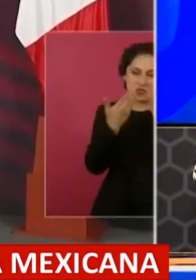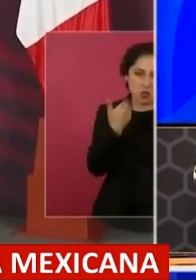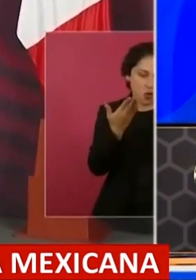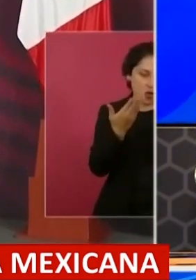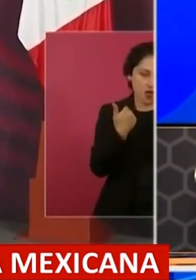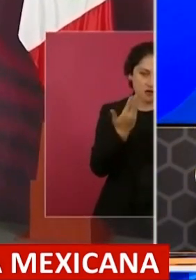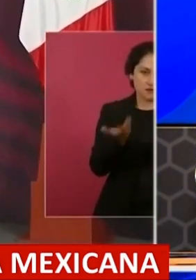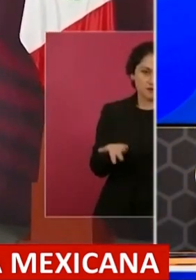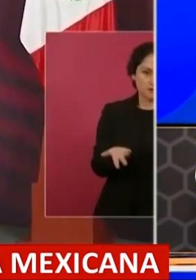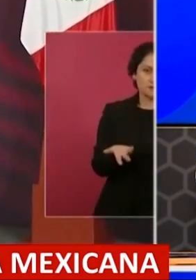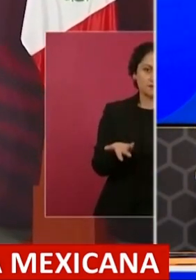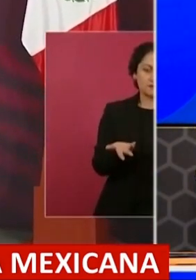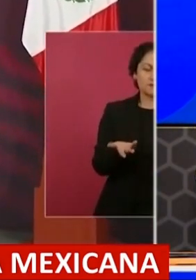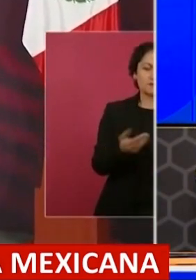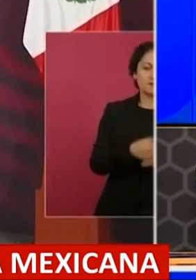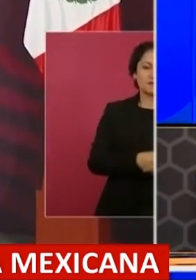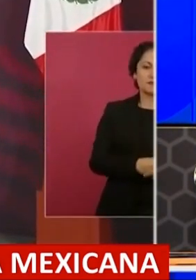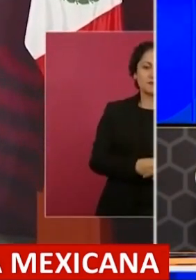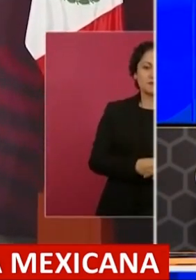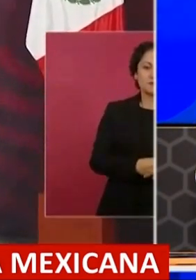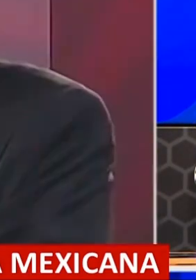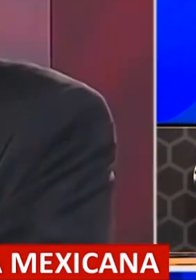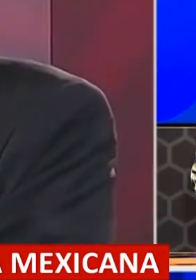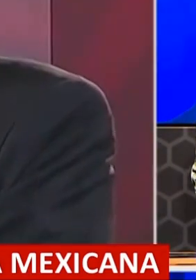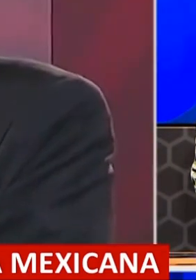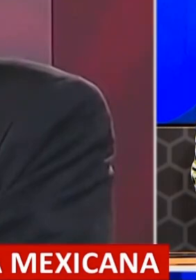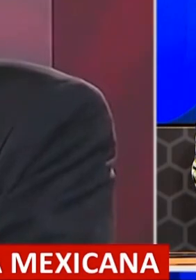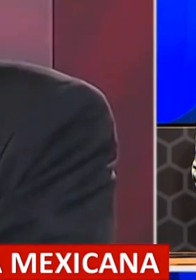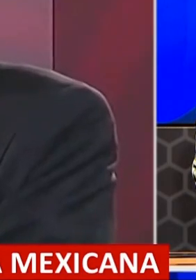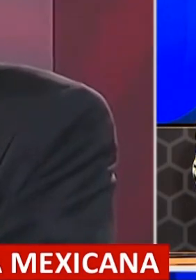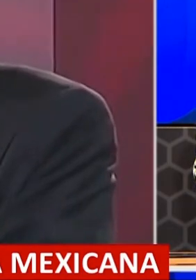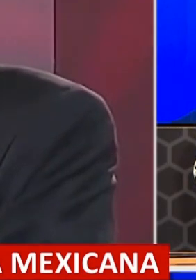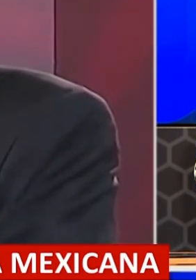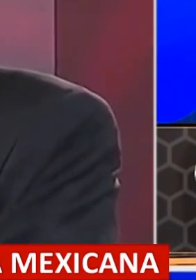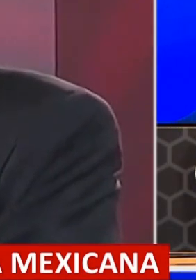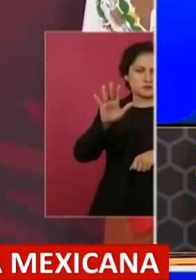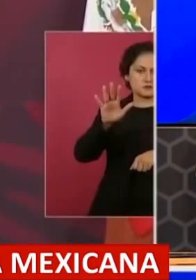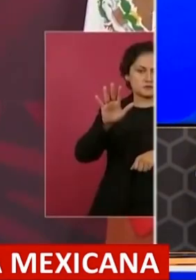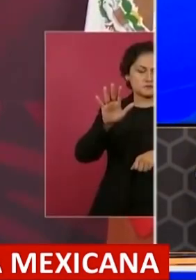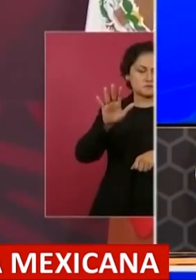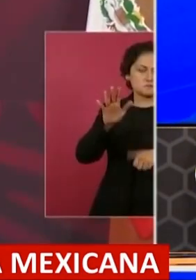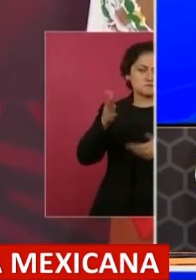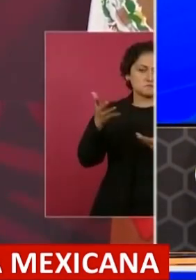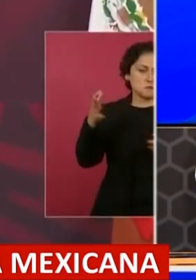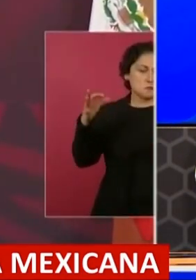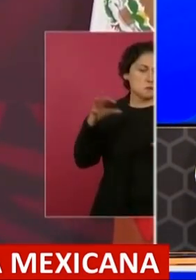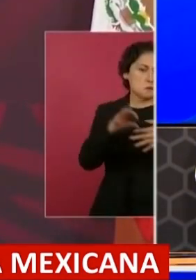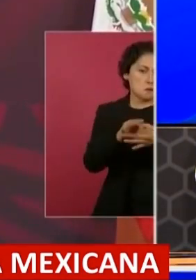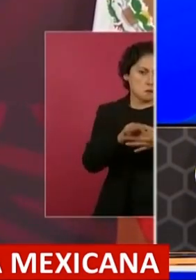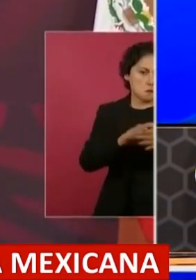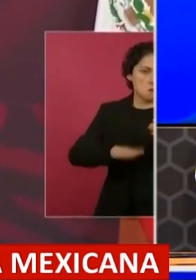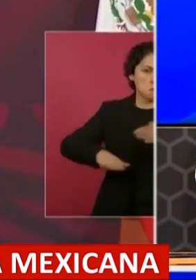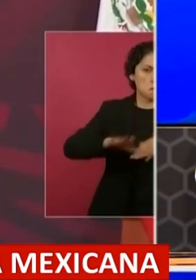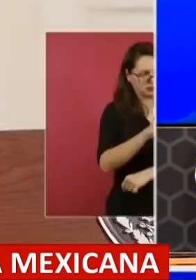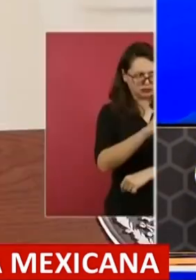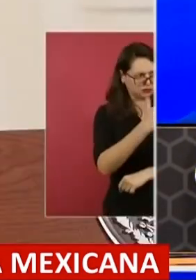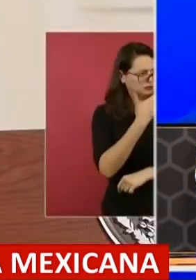pues afecta a las y los mexicanos. Esto es inconcebible. Nosotros como